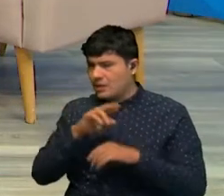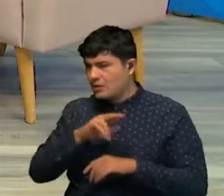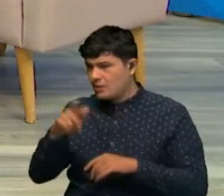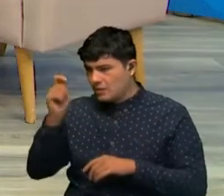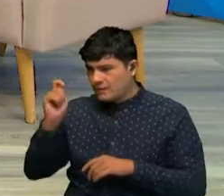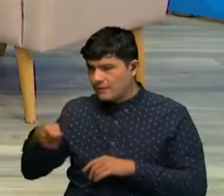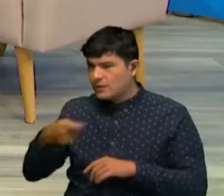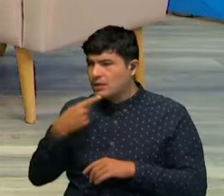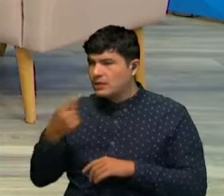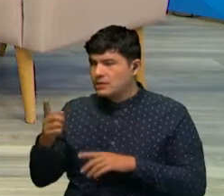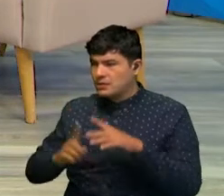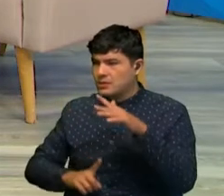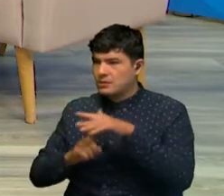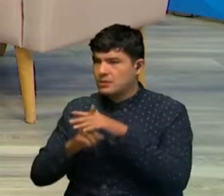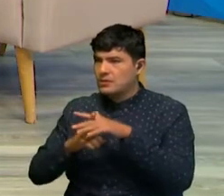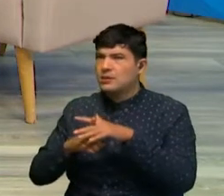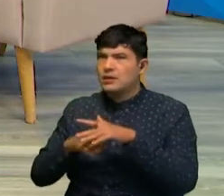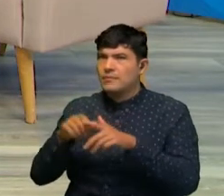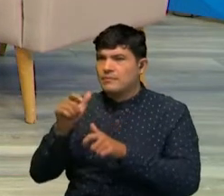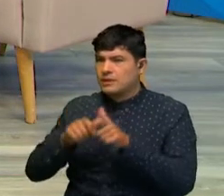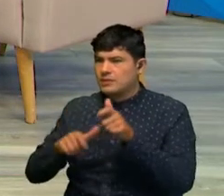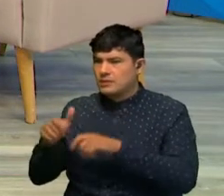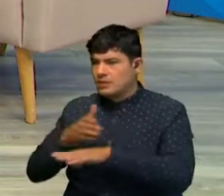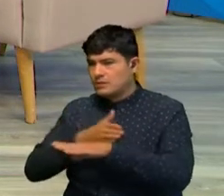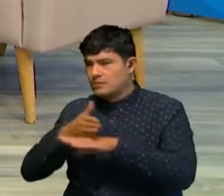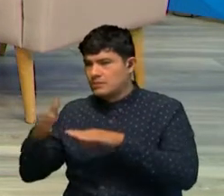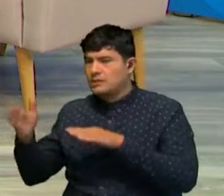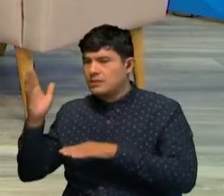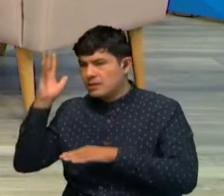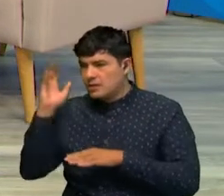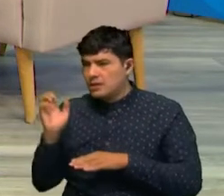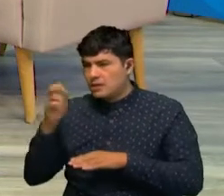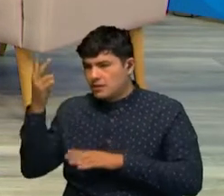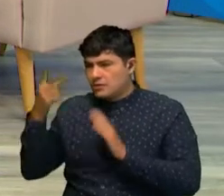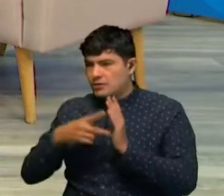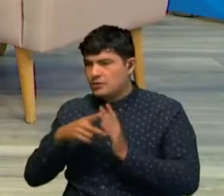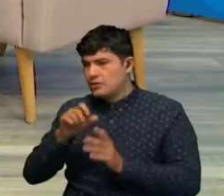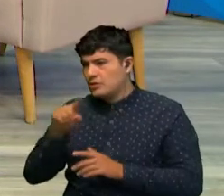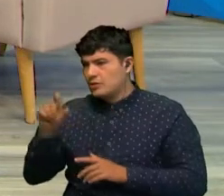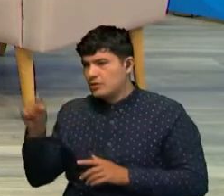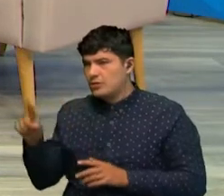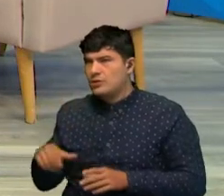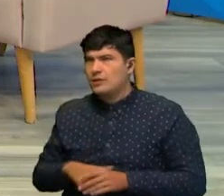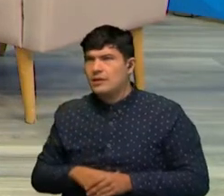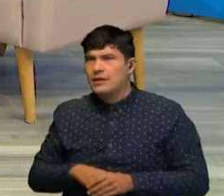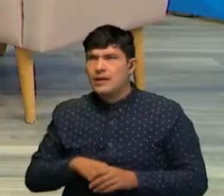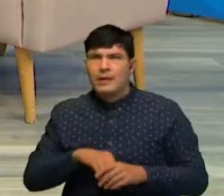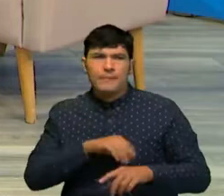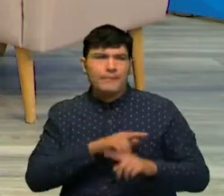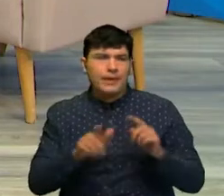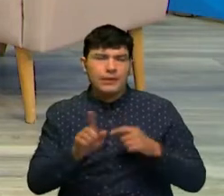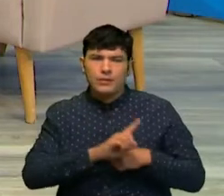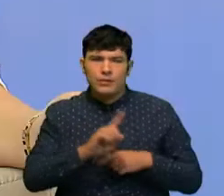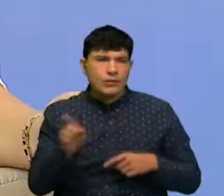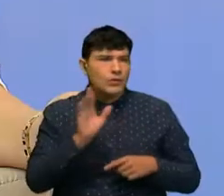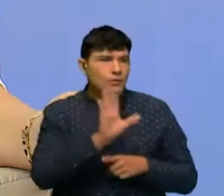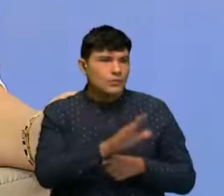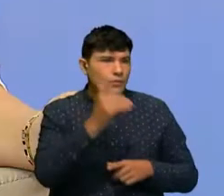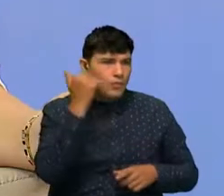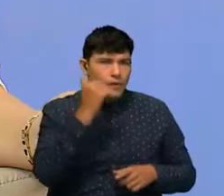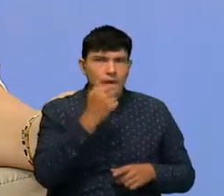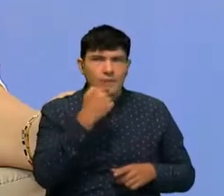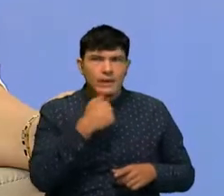abogado, que surtía efectos para las personas que se pensionaron después del 2011. Pero ella me dice que se pensionó...